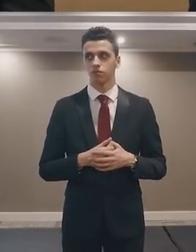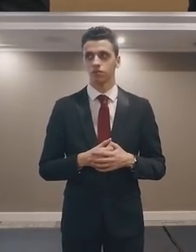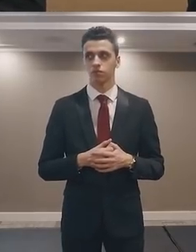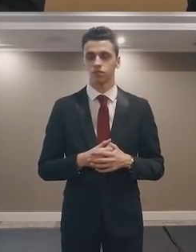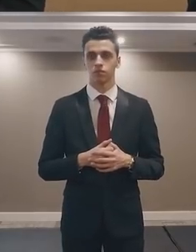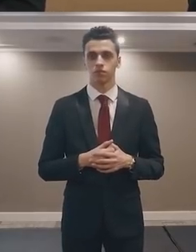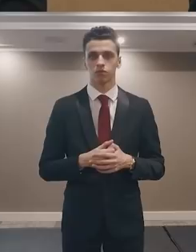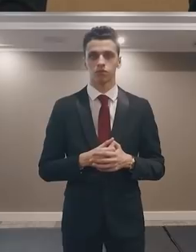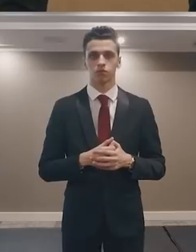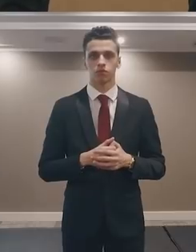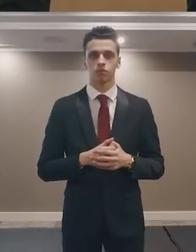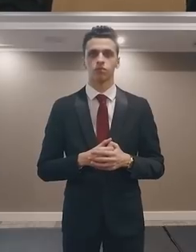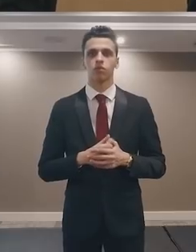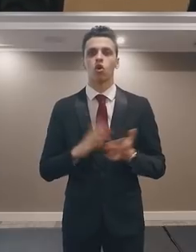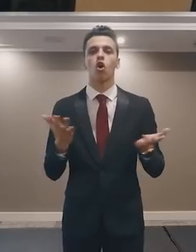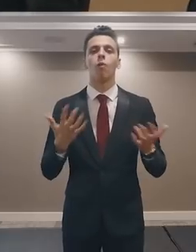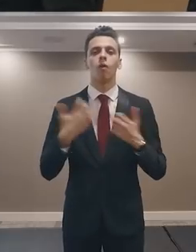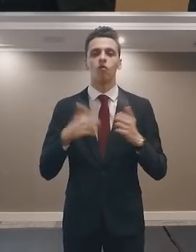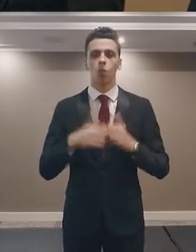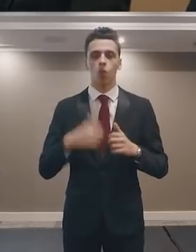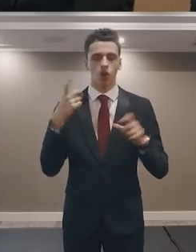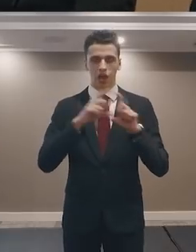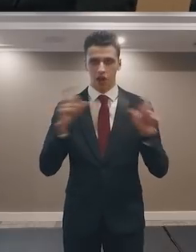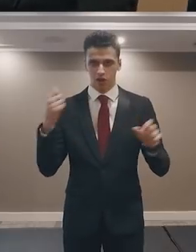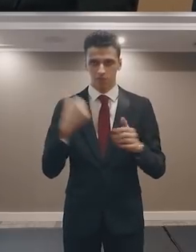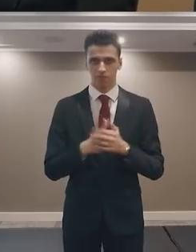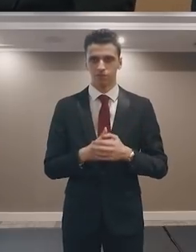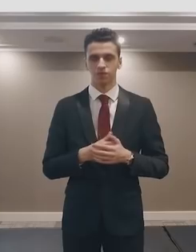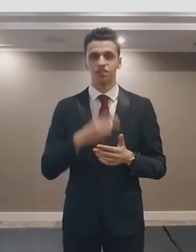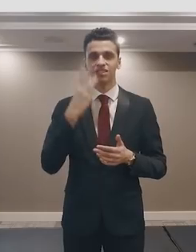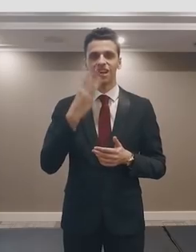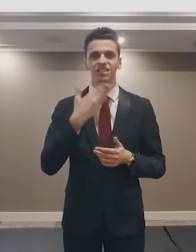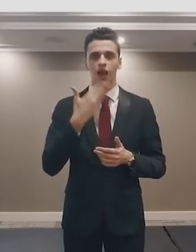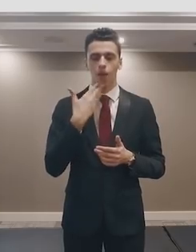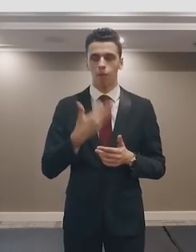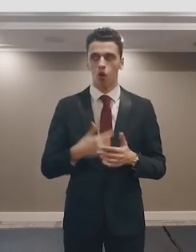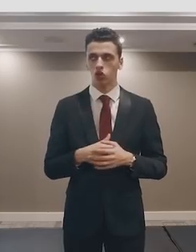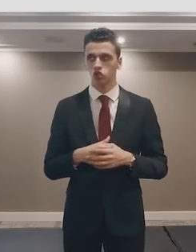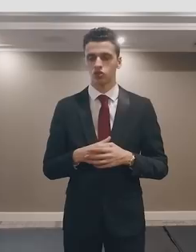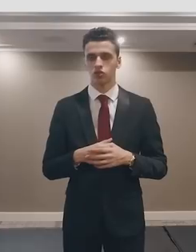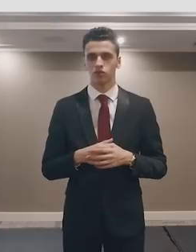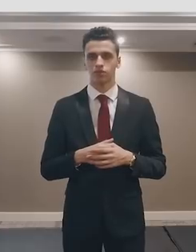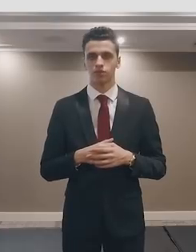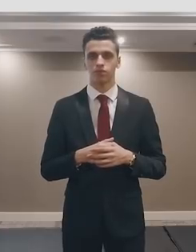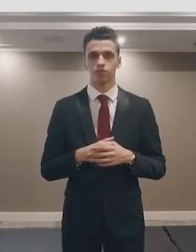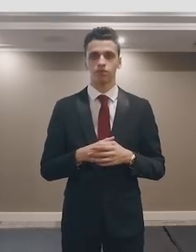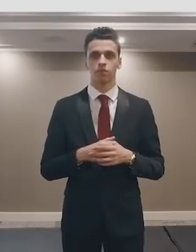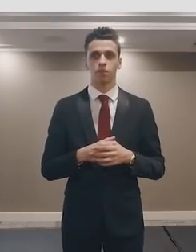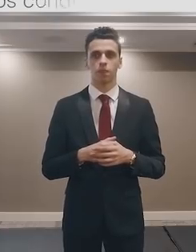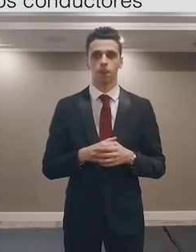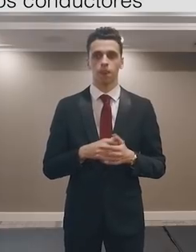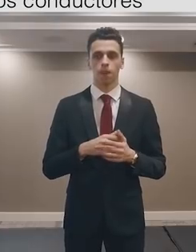dinero con frena y crisis rápidamente tres ejemplos incluso es no hace nada